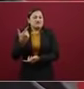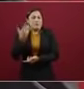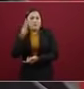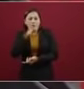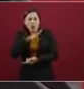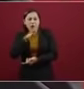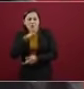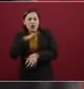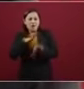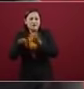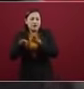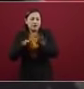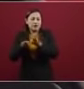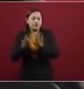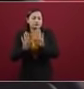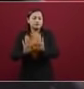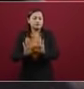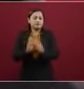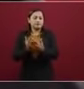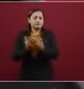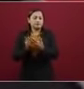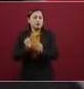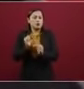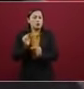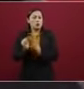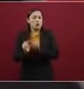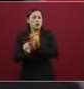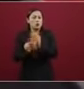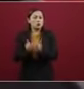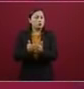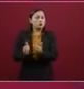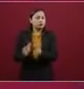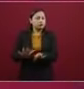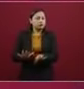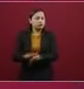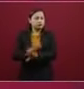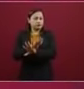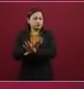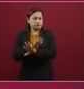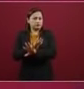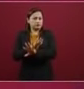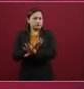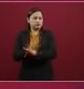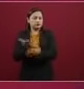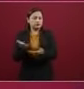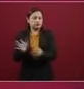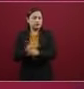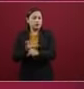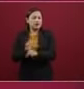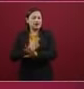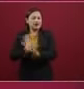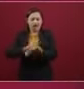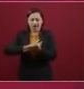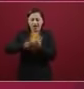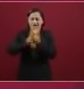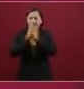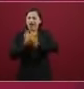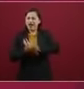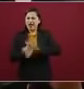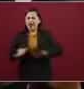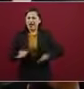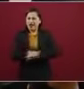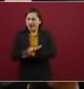porque ya cambió esto y no es más de lo mismo. es una transformación.